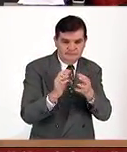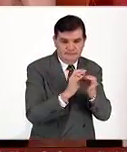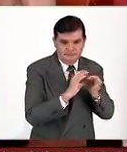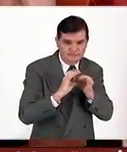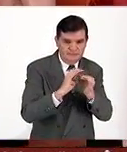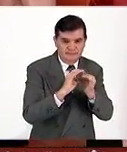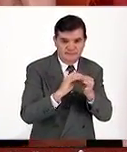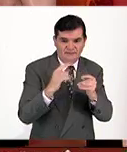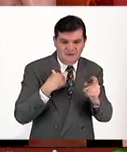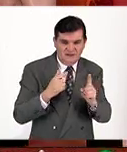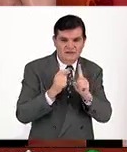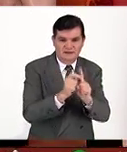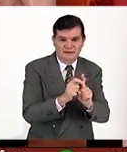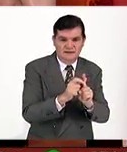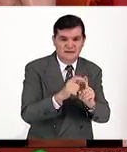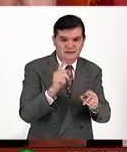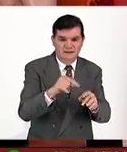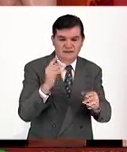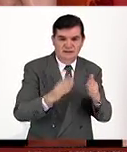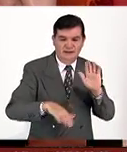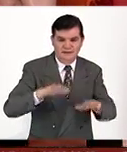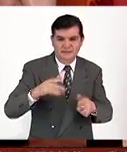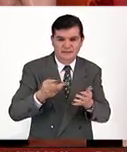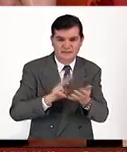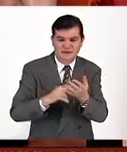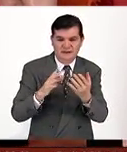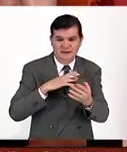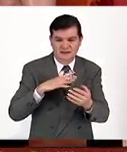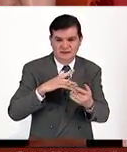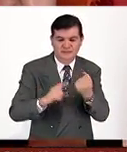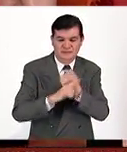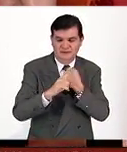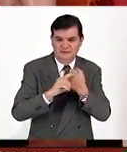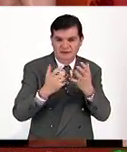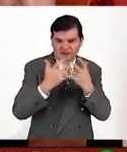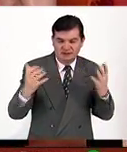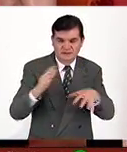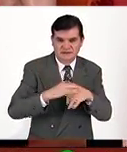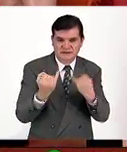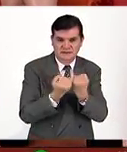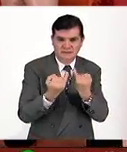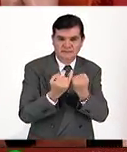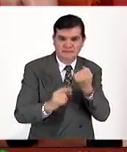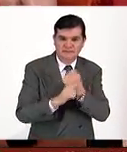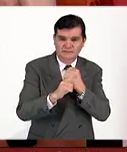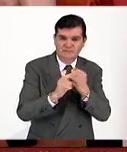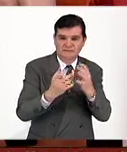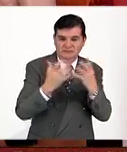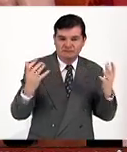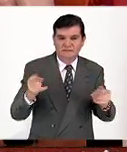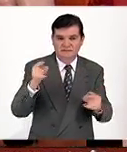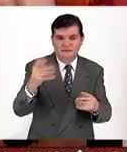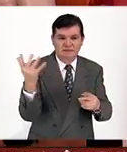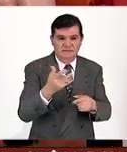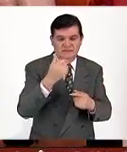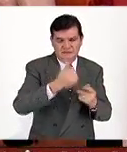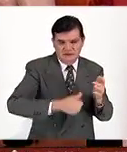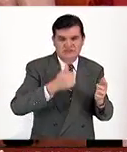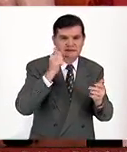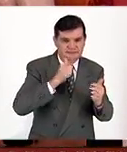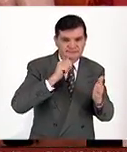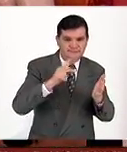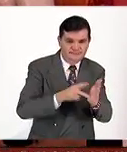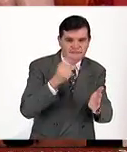la codependencia, que además trae problemas terribles porque ahora se ha presentado también un fenómeno del hecho de que cada